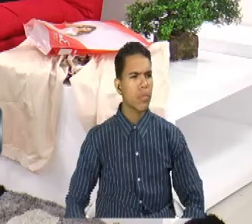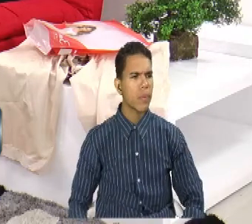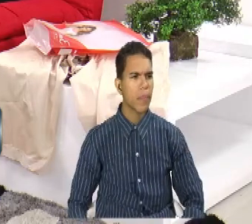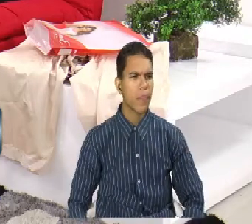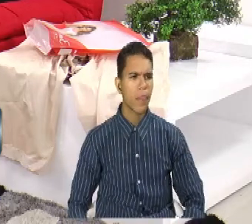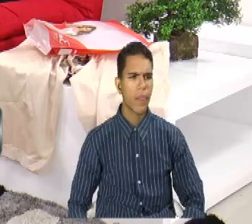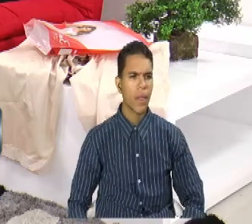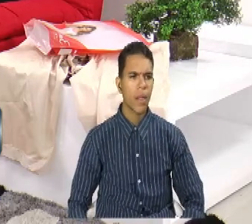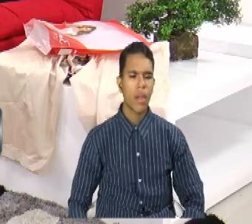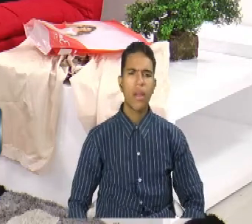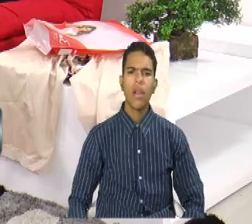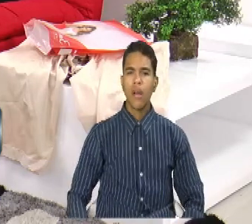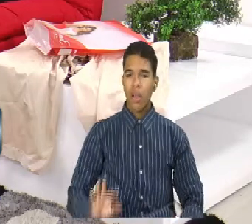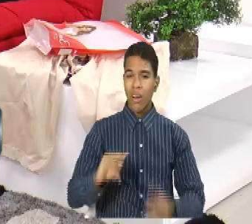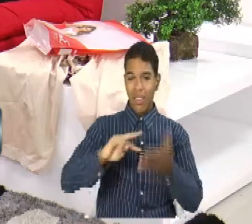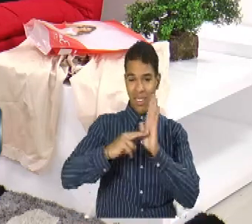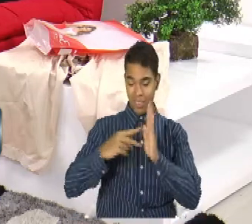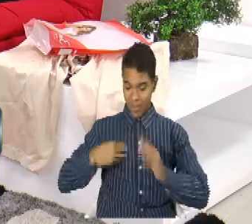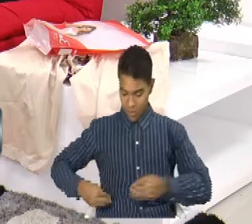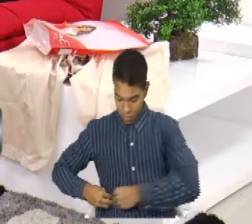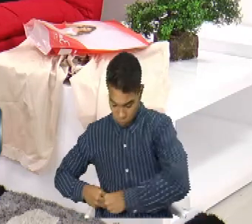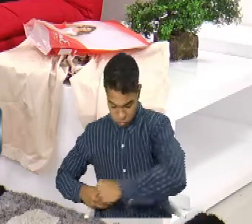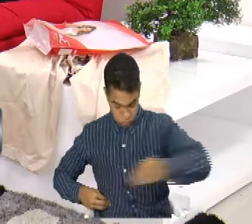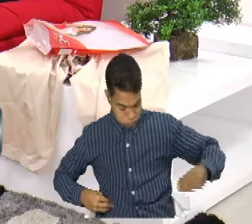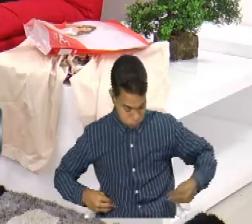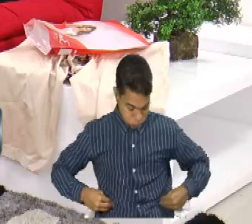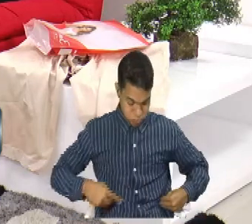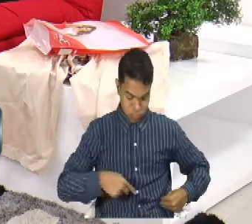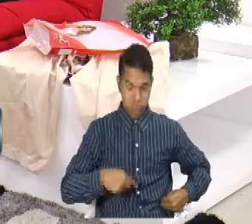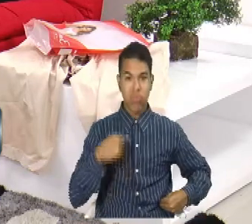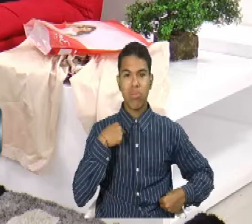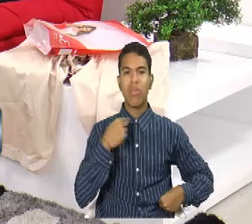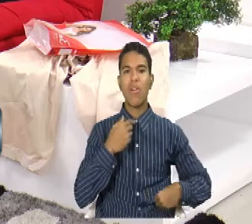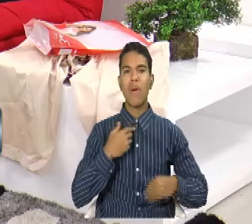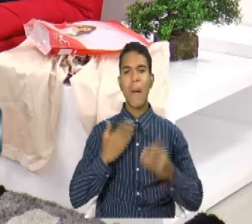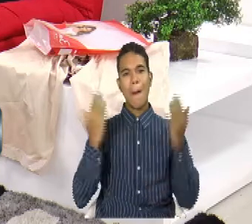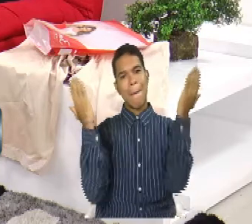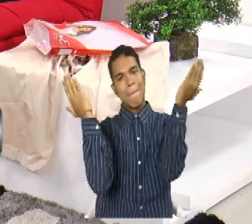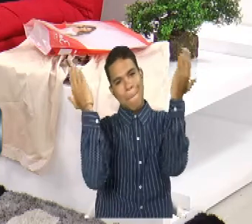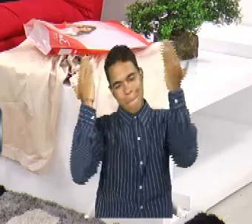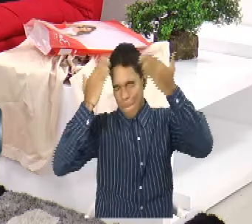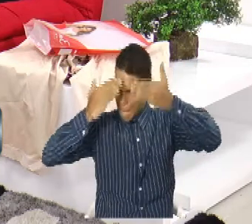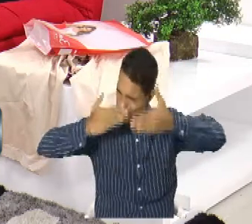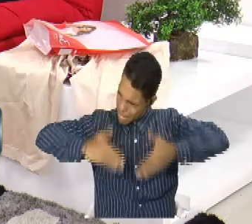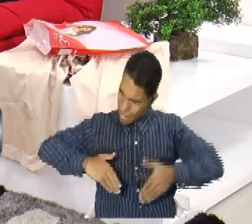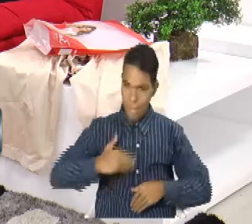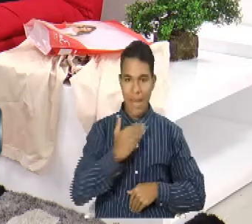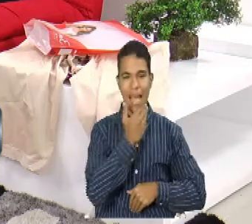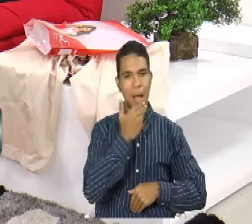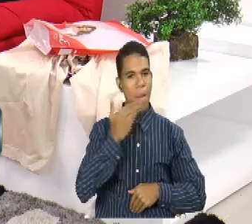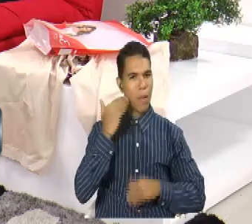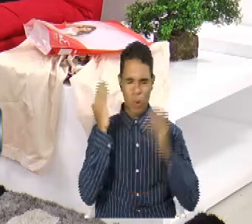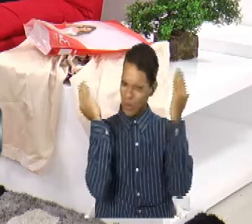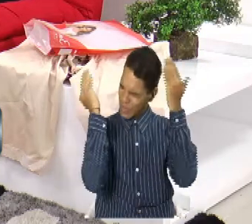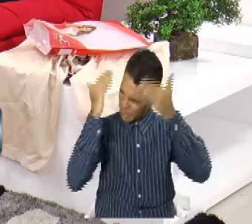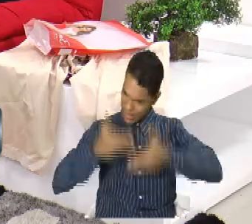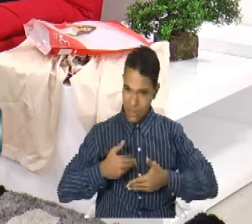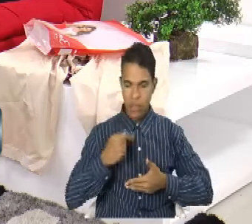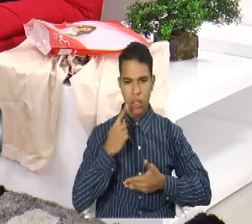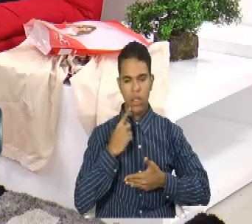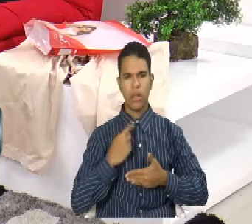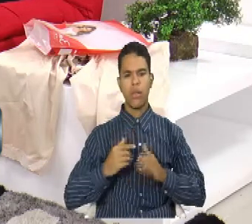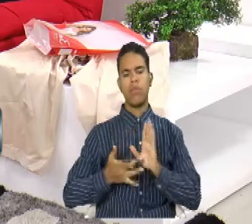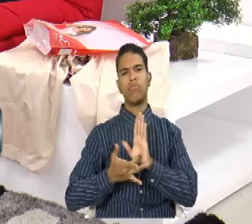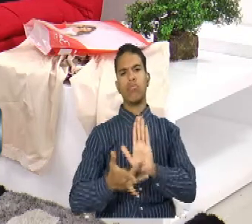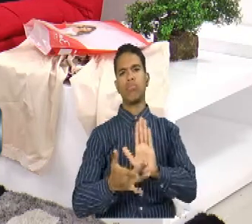uso, o sea, la faja hoy en día es de que se vea lo menos posible, que sea muy invisible. Y pues los fabricantes